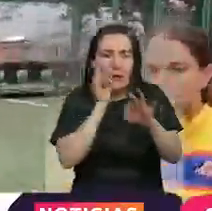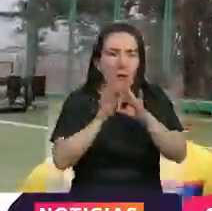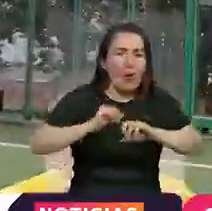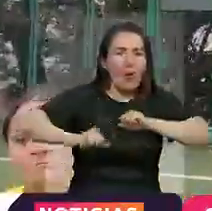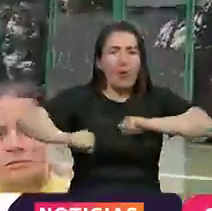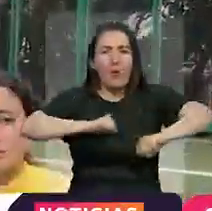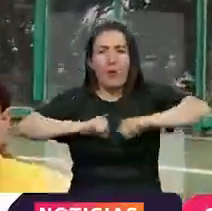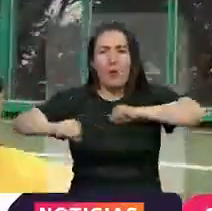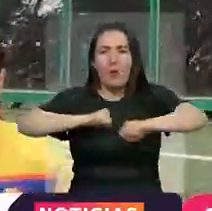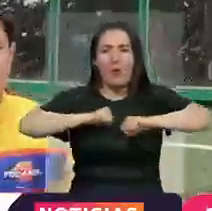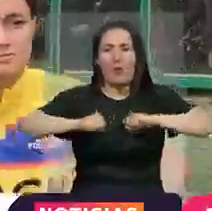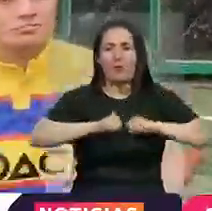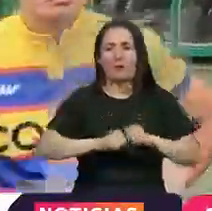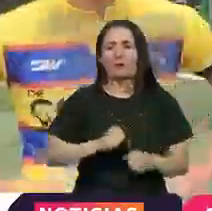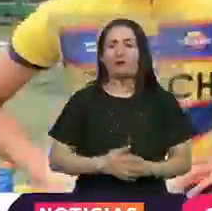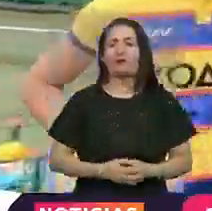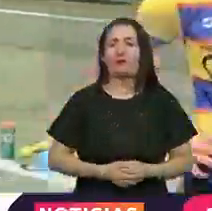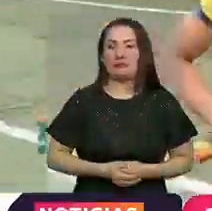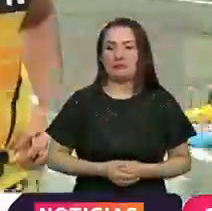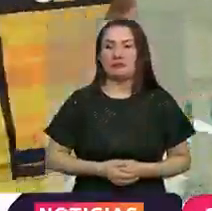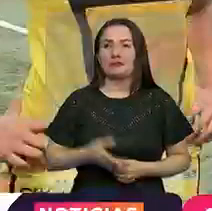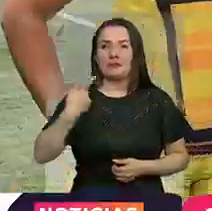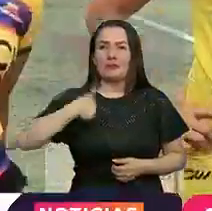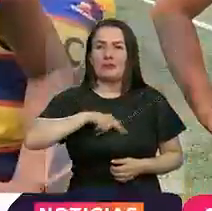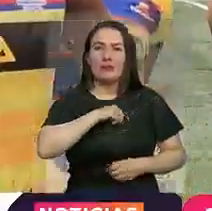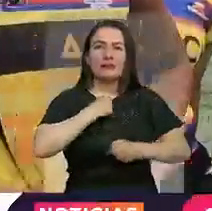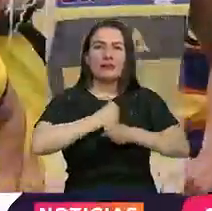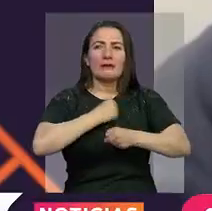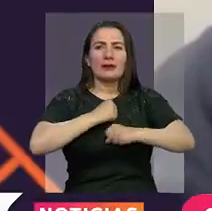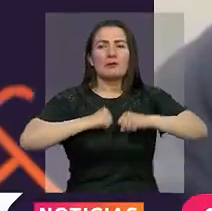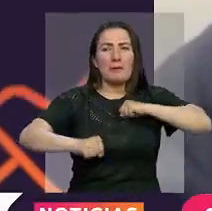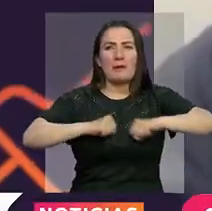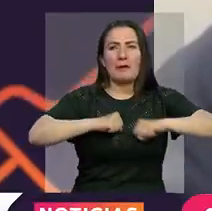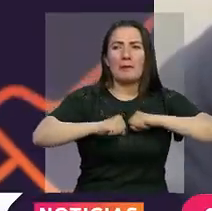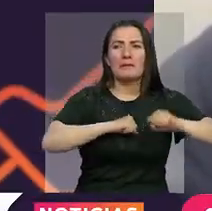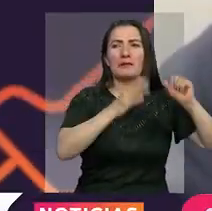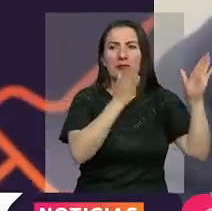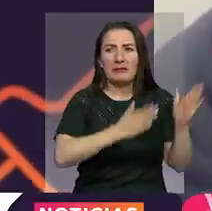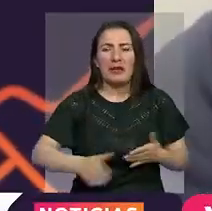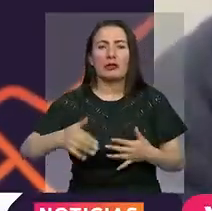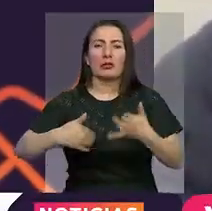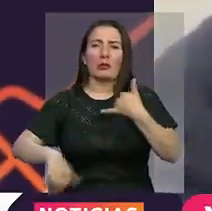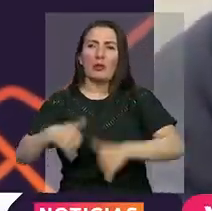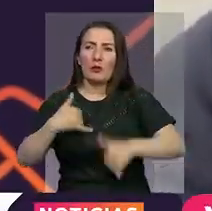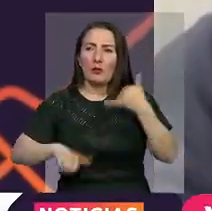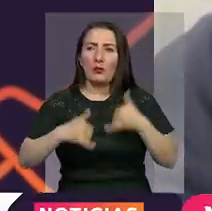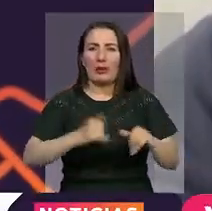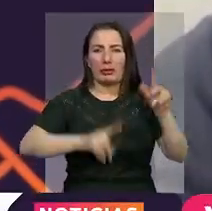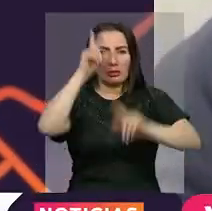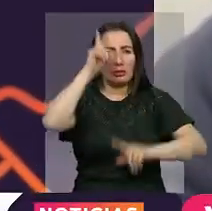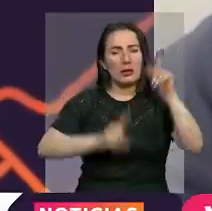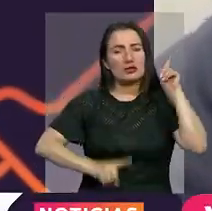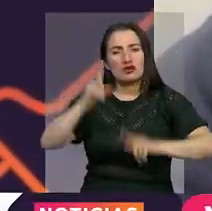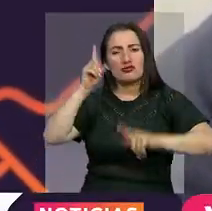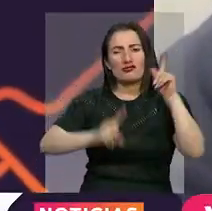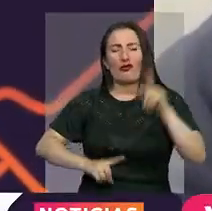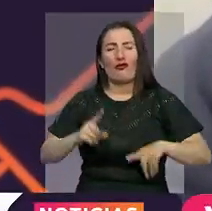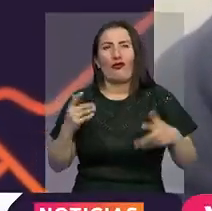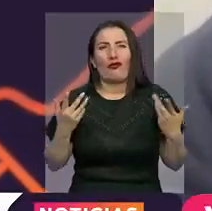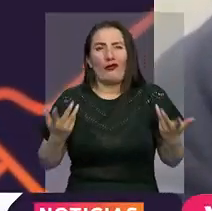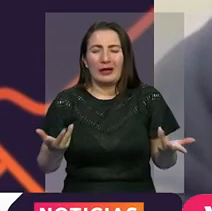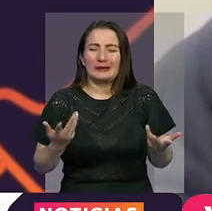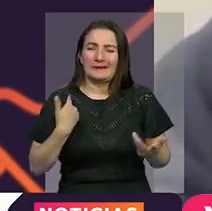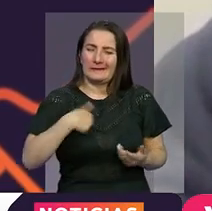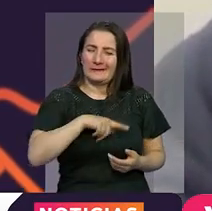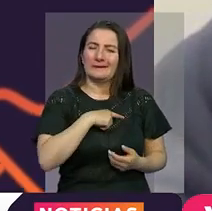los aspectos técnicos de cara al torneo. Lo que hemos venido trabajando ha sido plan de juego, toma de decisiones.